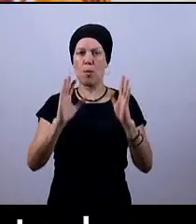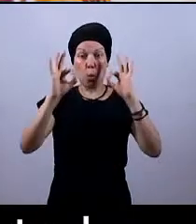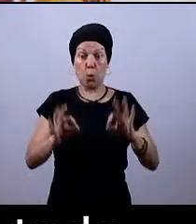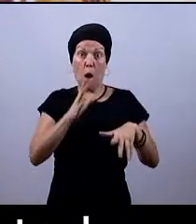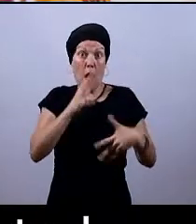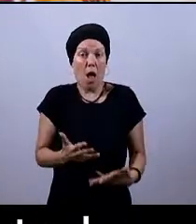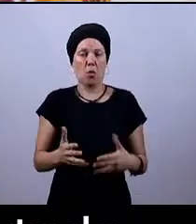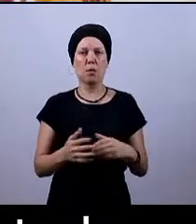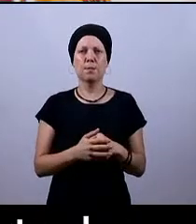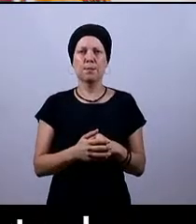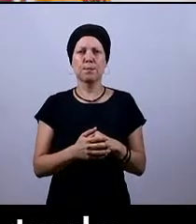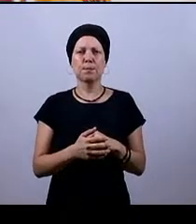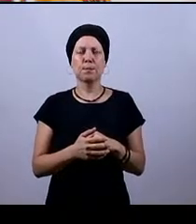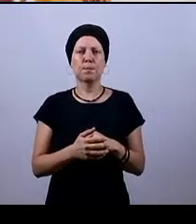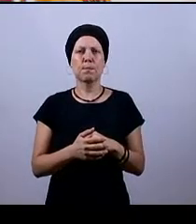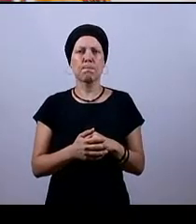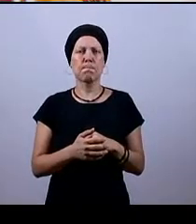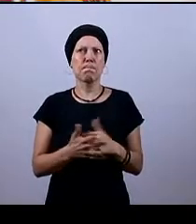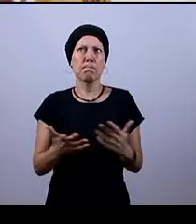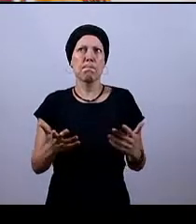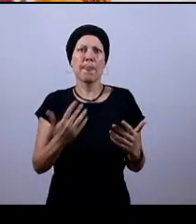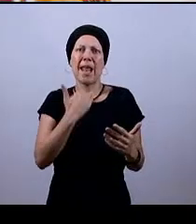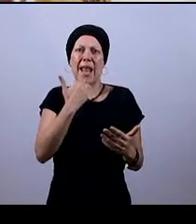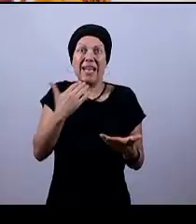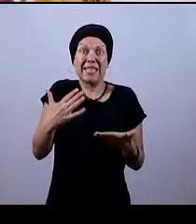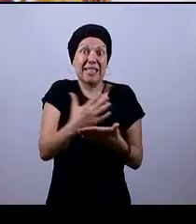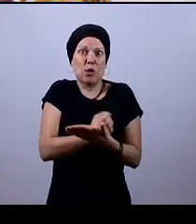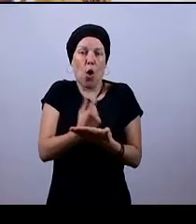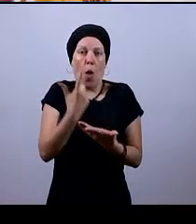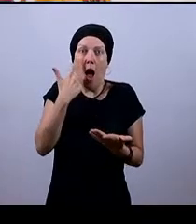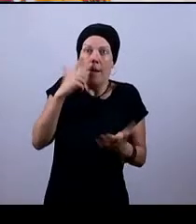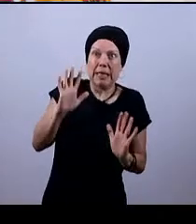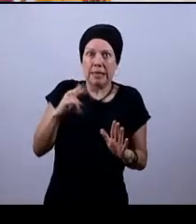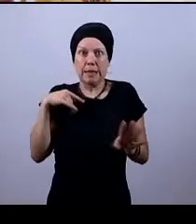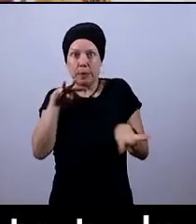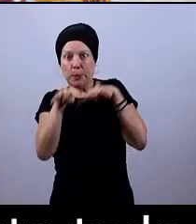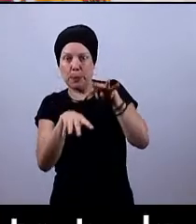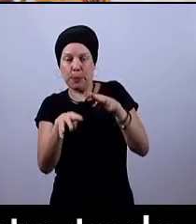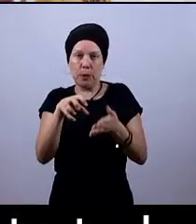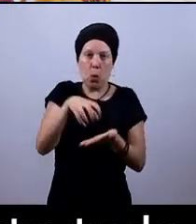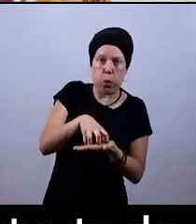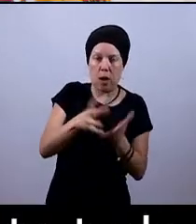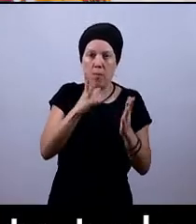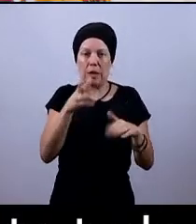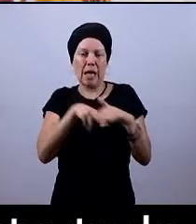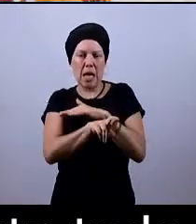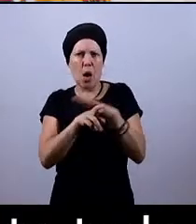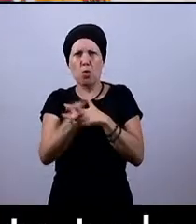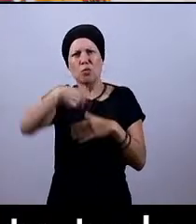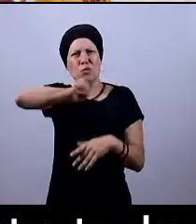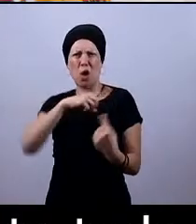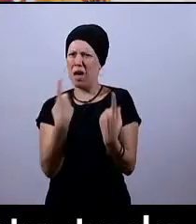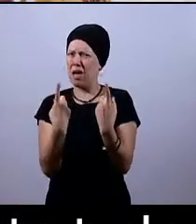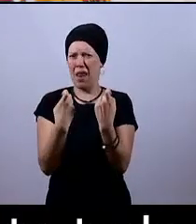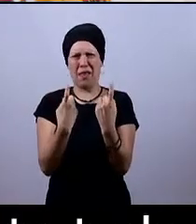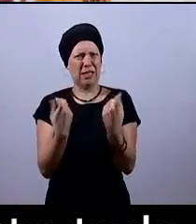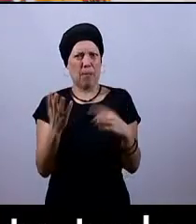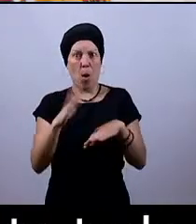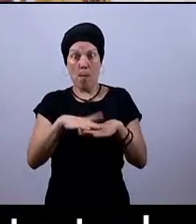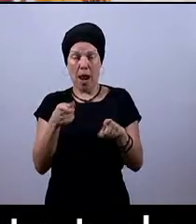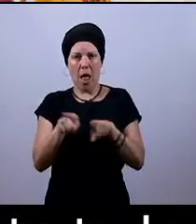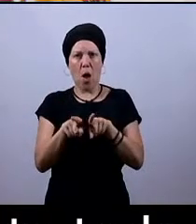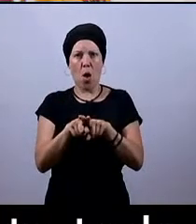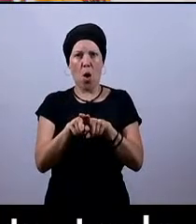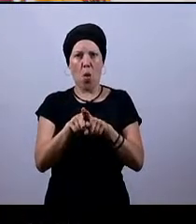actual, en el que está en juego prácticamente todo, en el que está en juego los recursos que tantos necesitamos para prestar